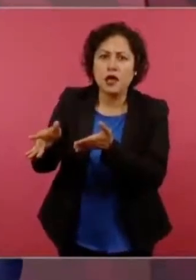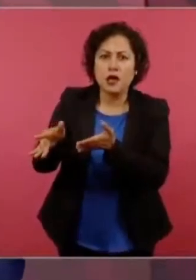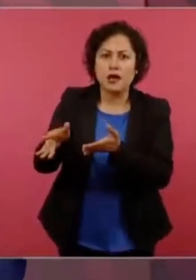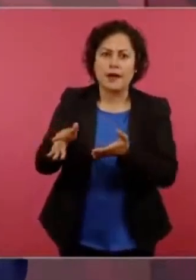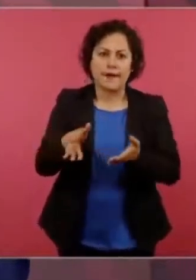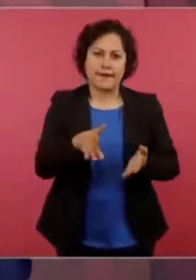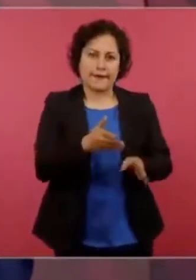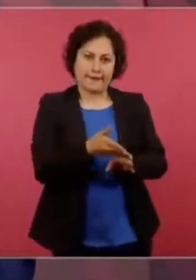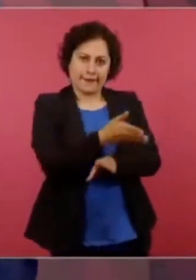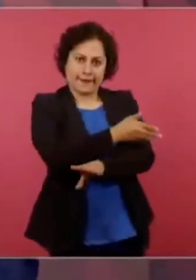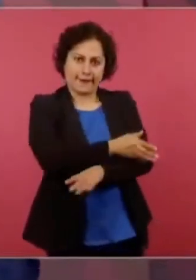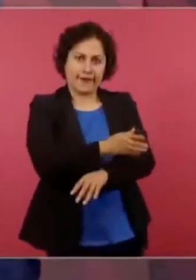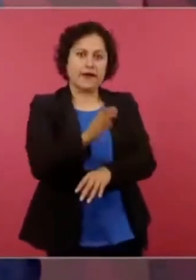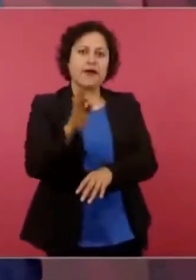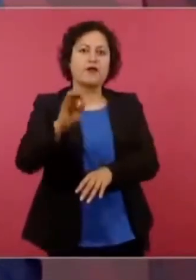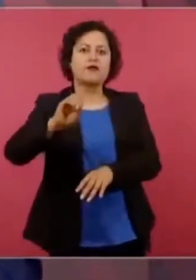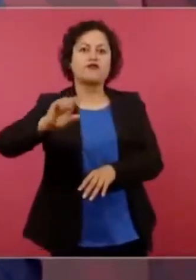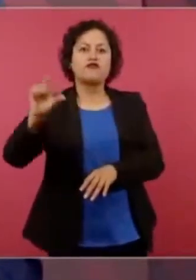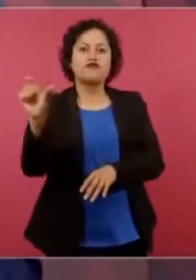cuando iniciamos,